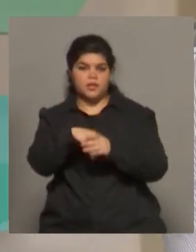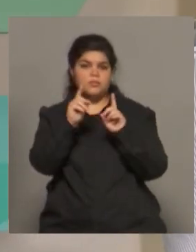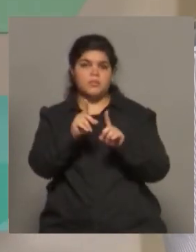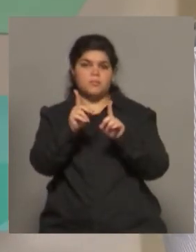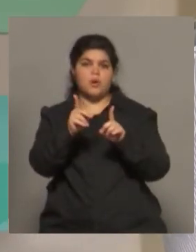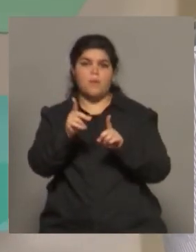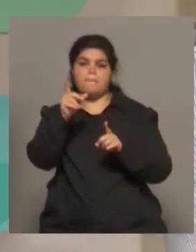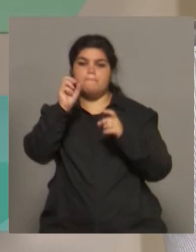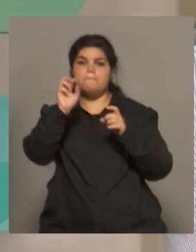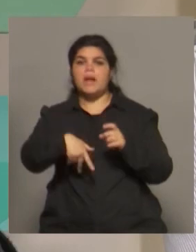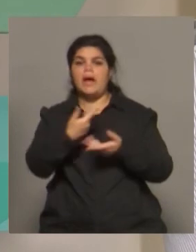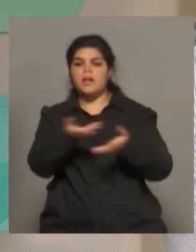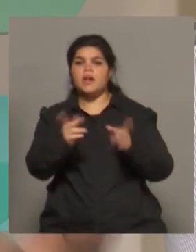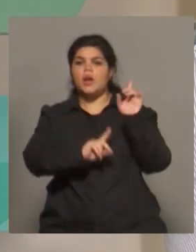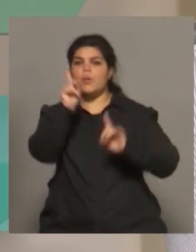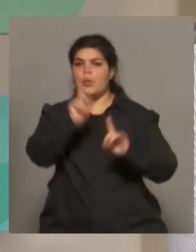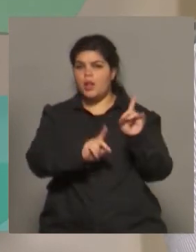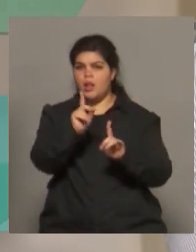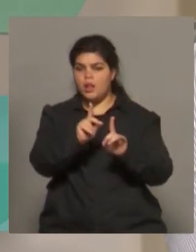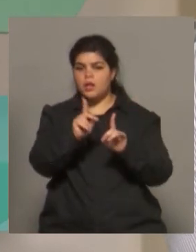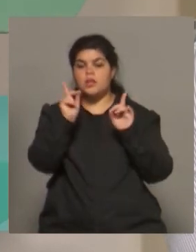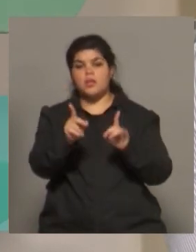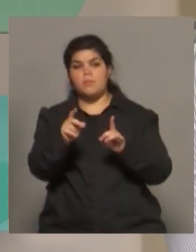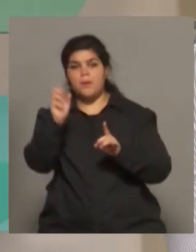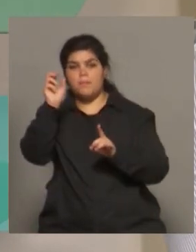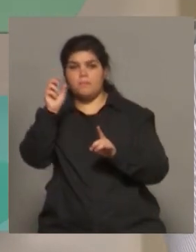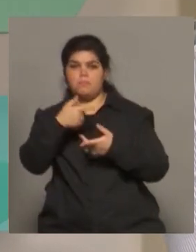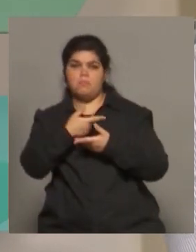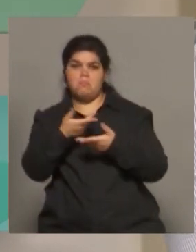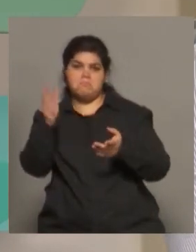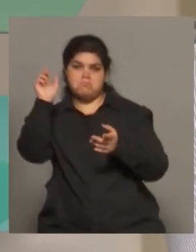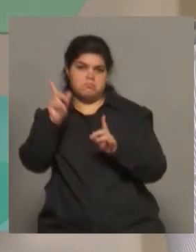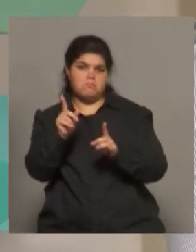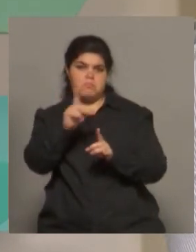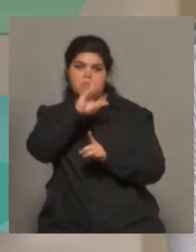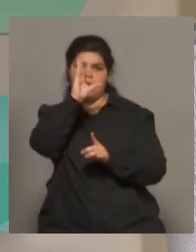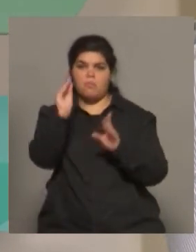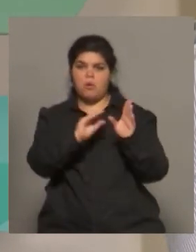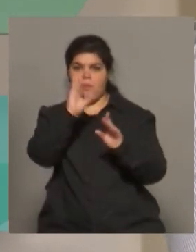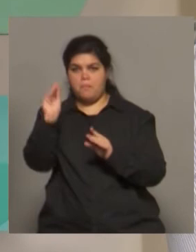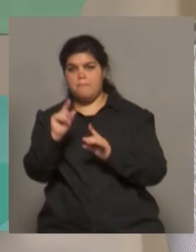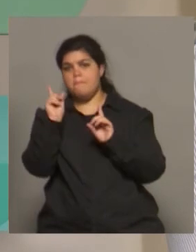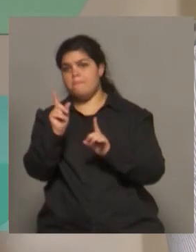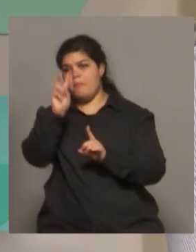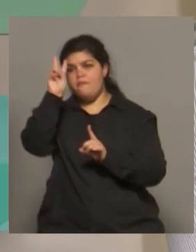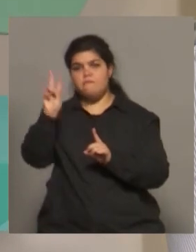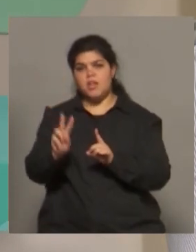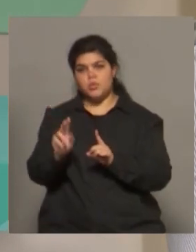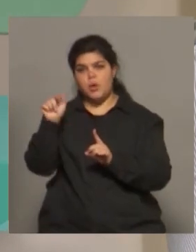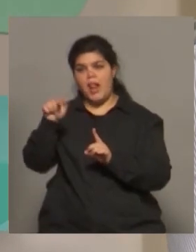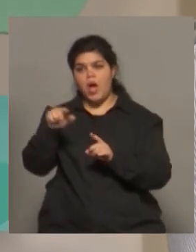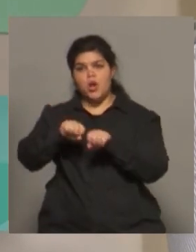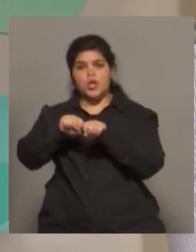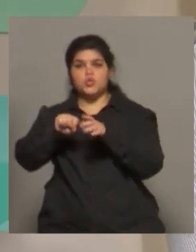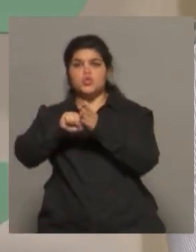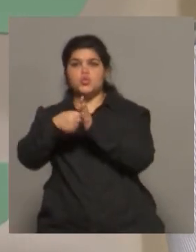tomar el Mercosur. Y también la política que se va a dar con respecto a estos otros estados que mencionábamos recién, Venezuela particularmente, que actualmente está